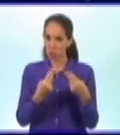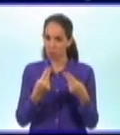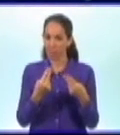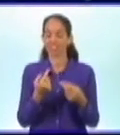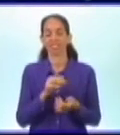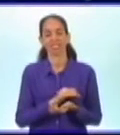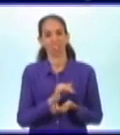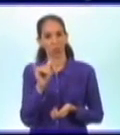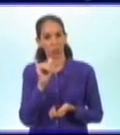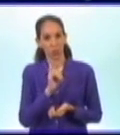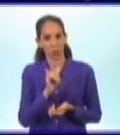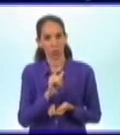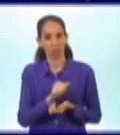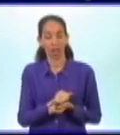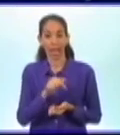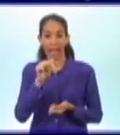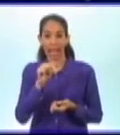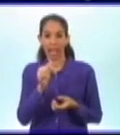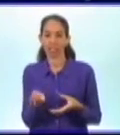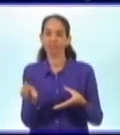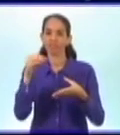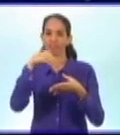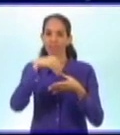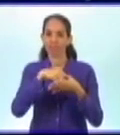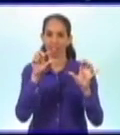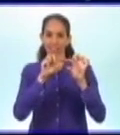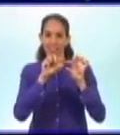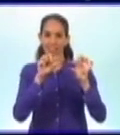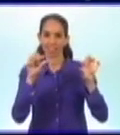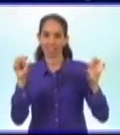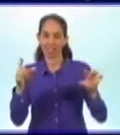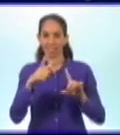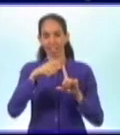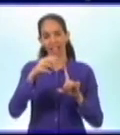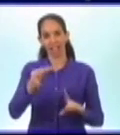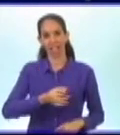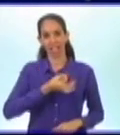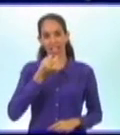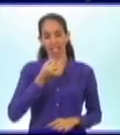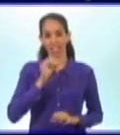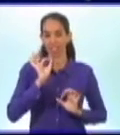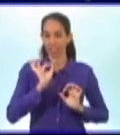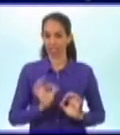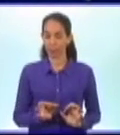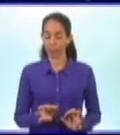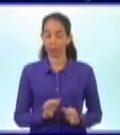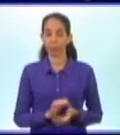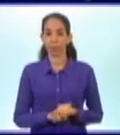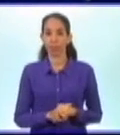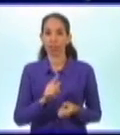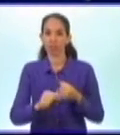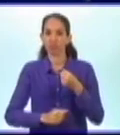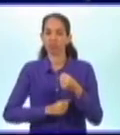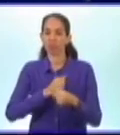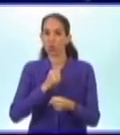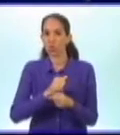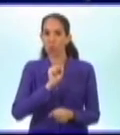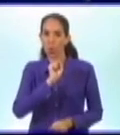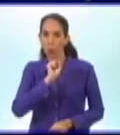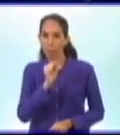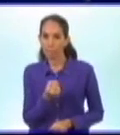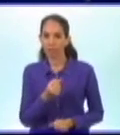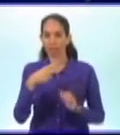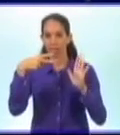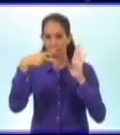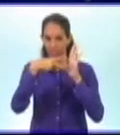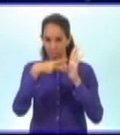para introducir una cita textual. Es válido insistir en que estos son usos obligatorios de los dos